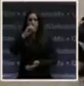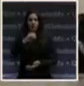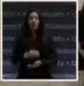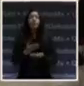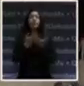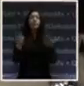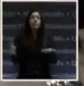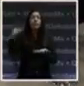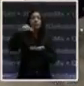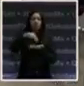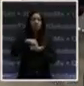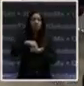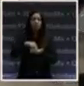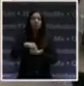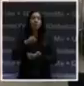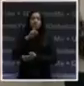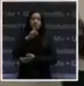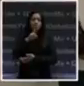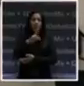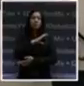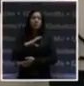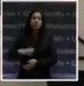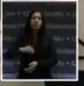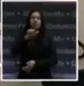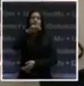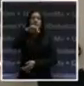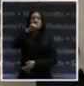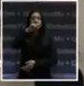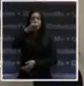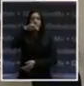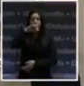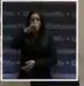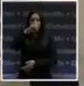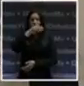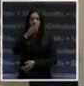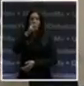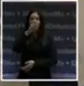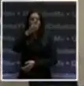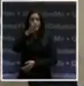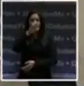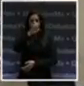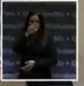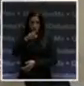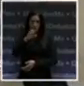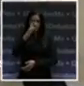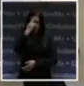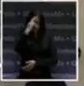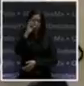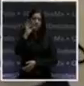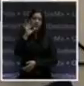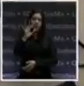Es el turno para escuchar la respuesta del candidato Antonio Cabrera Pérez. Tiene usted 45 segundos. Gracias.